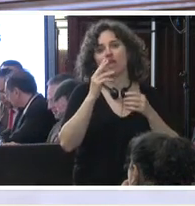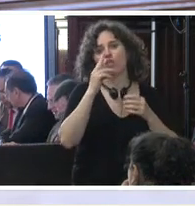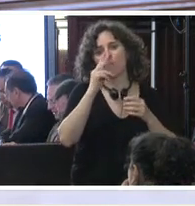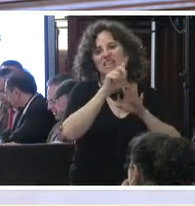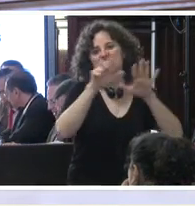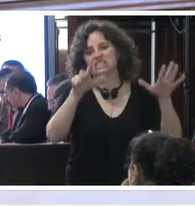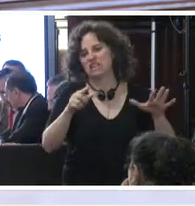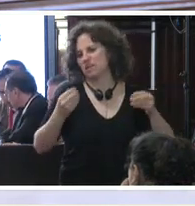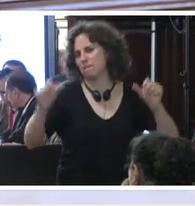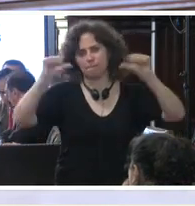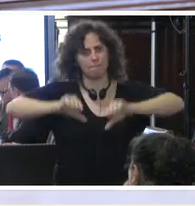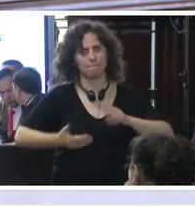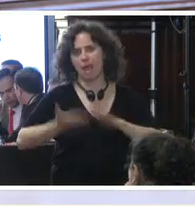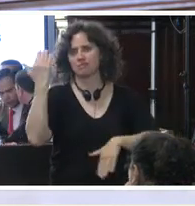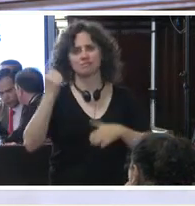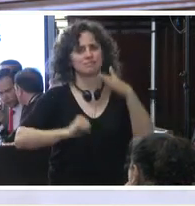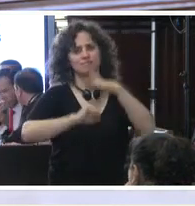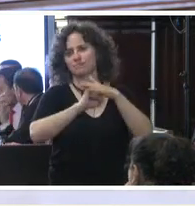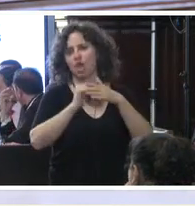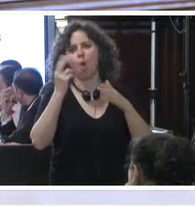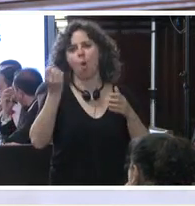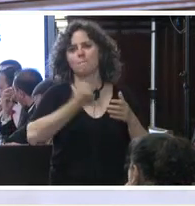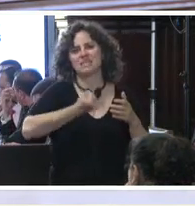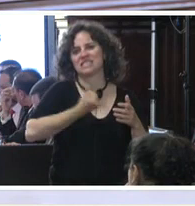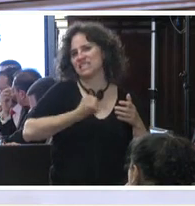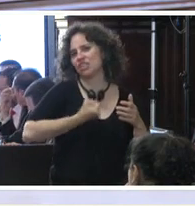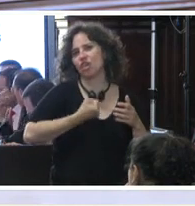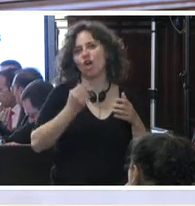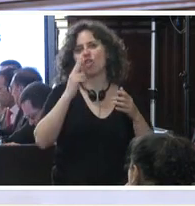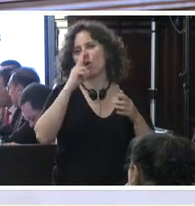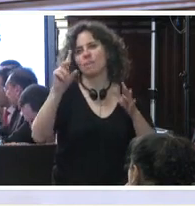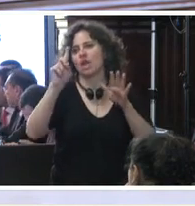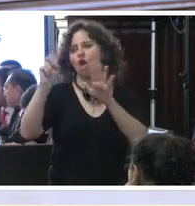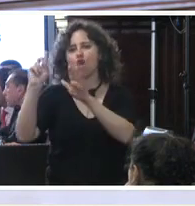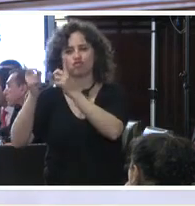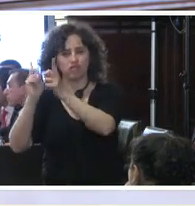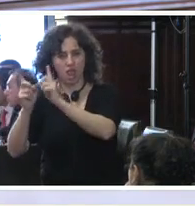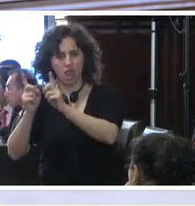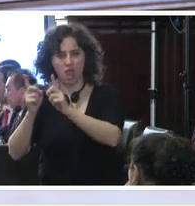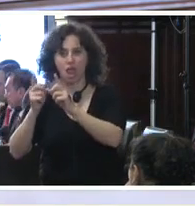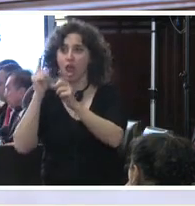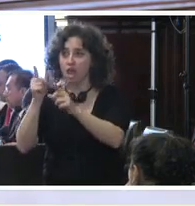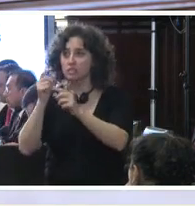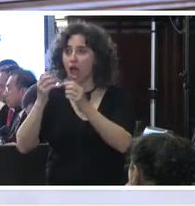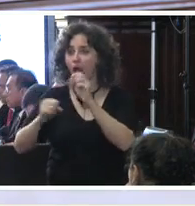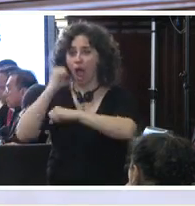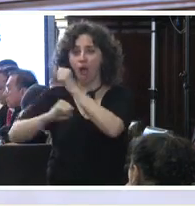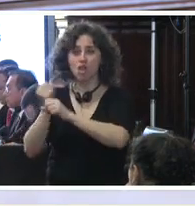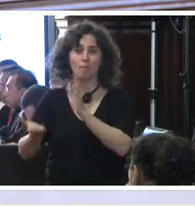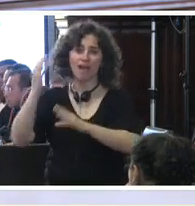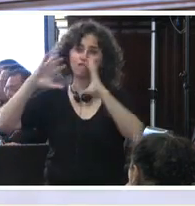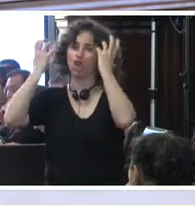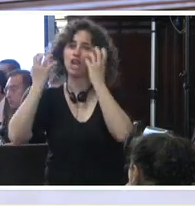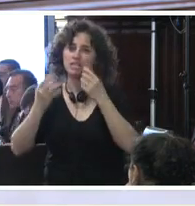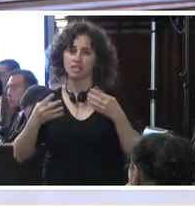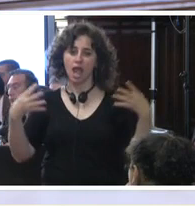peor. Hemos tenido la tasa de homicidios más alta desde 2011, que fue el año más violento en el marco de la guerra